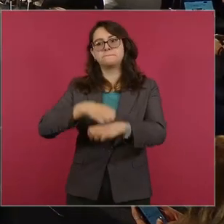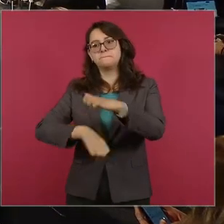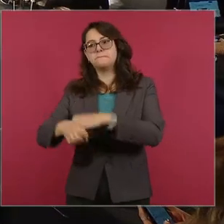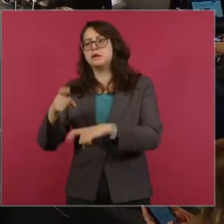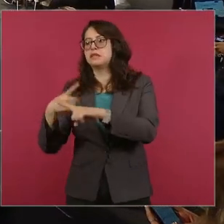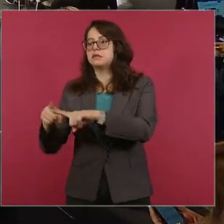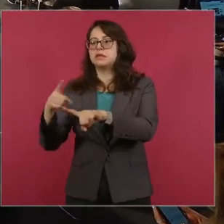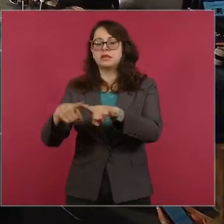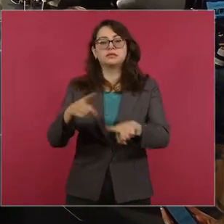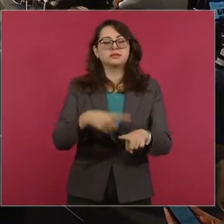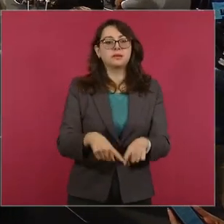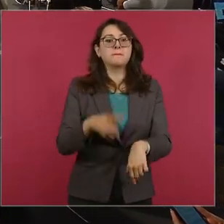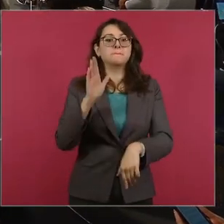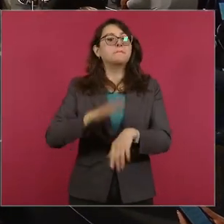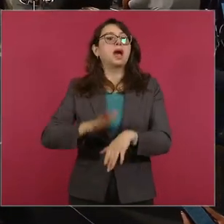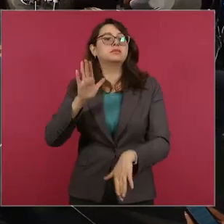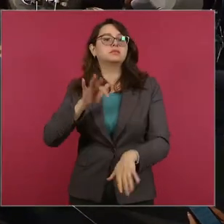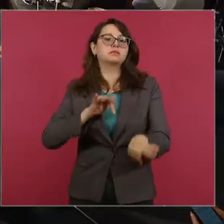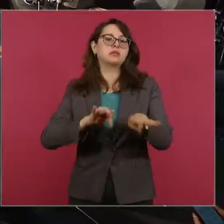desempleo.